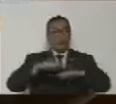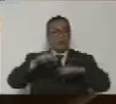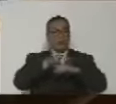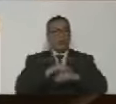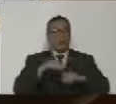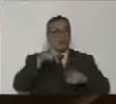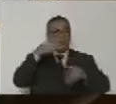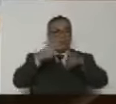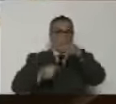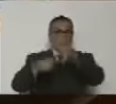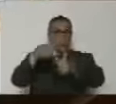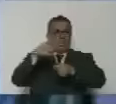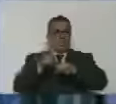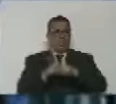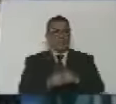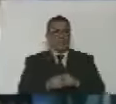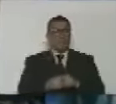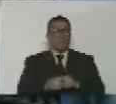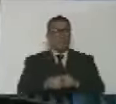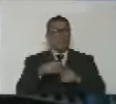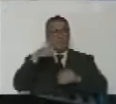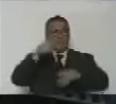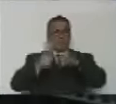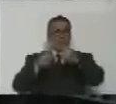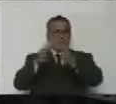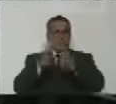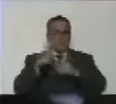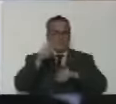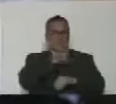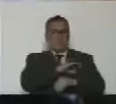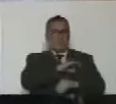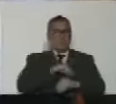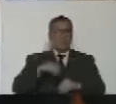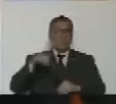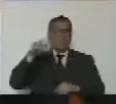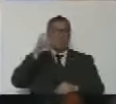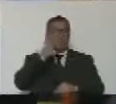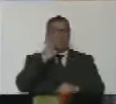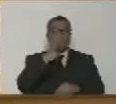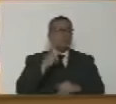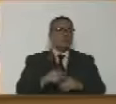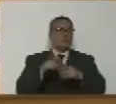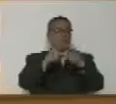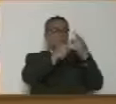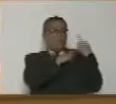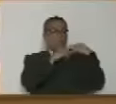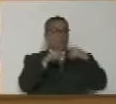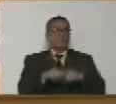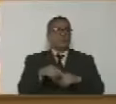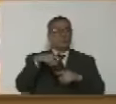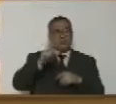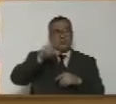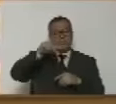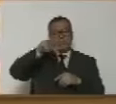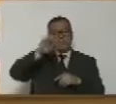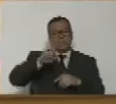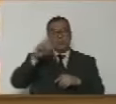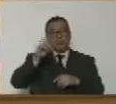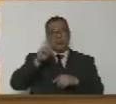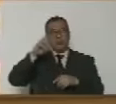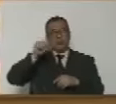de Comuna, comuna Victoria Socialista de Antímano, representante de la comuna Amalivaca del